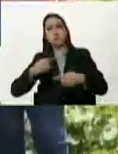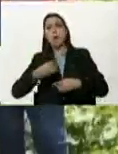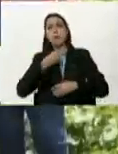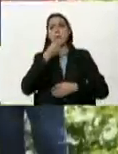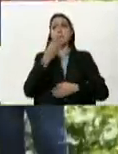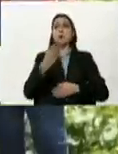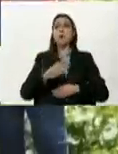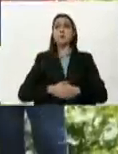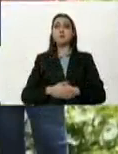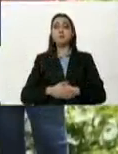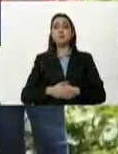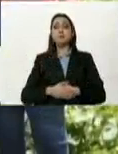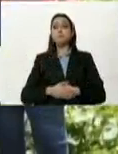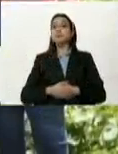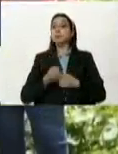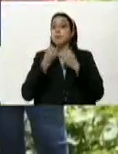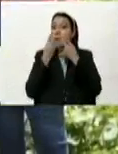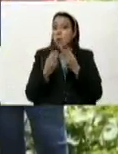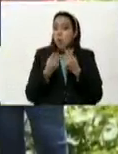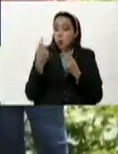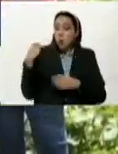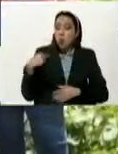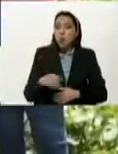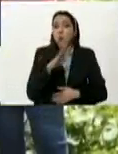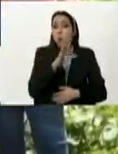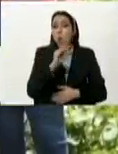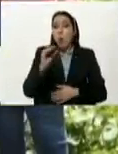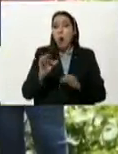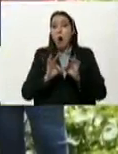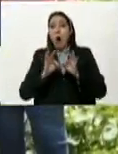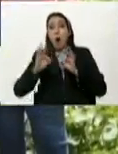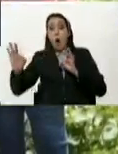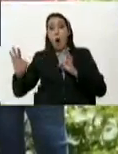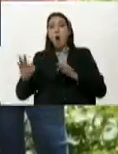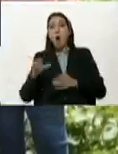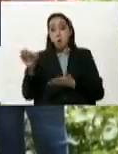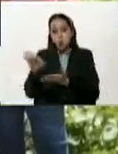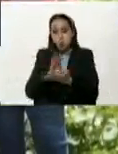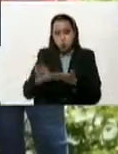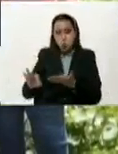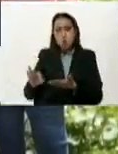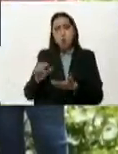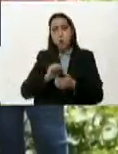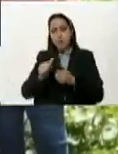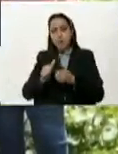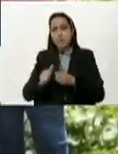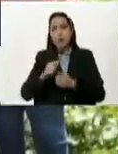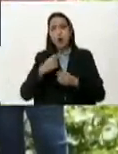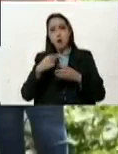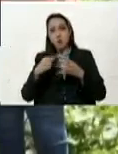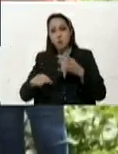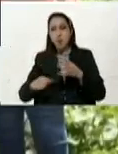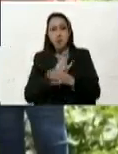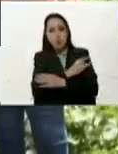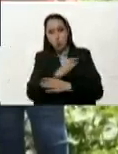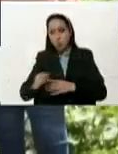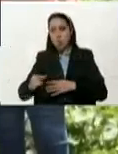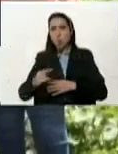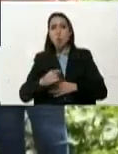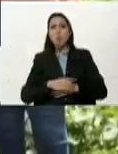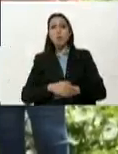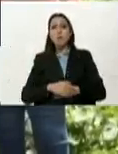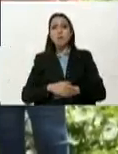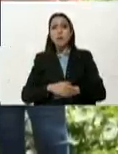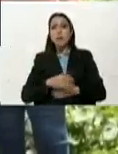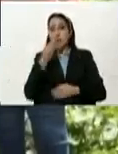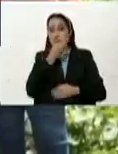este recuento que tenemos 40 hectáreas sembradas entre papa zanahoria remolacha ajo porra